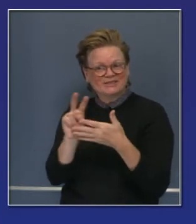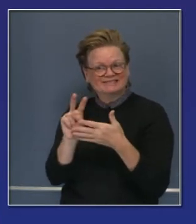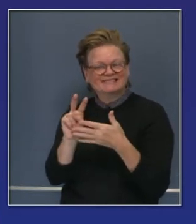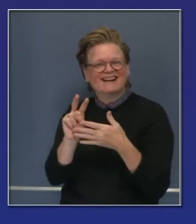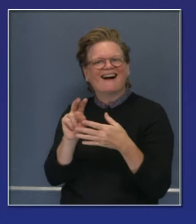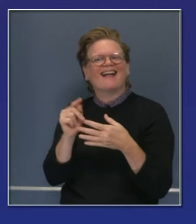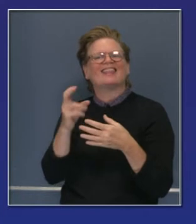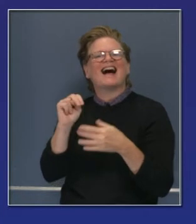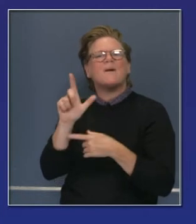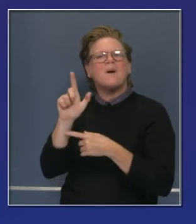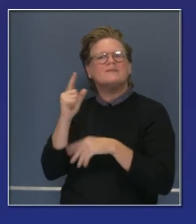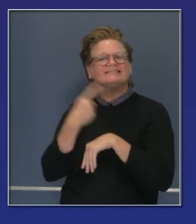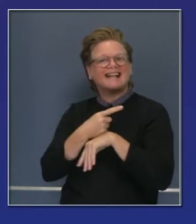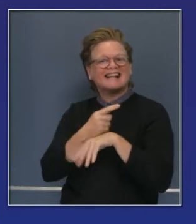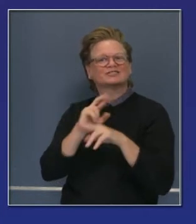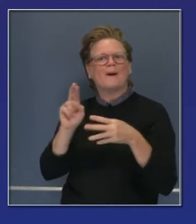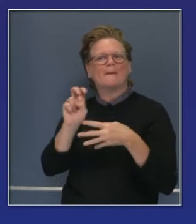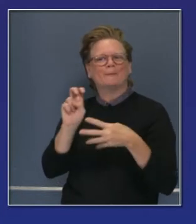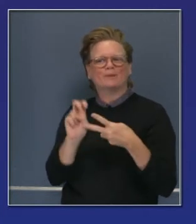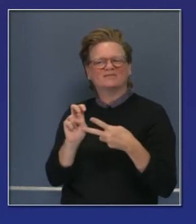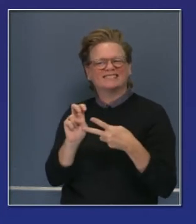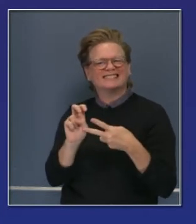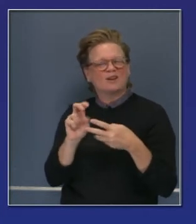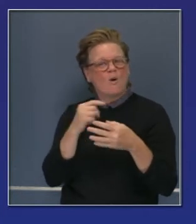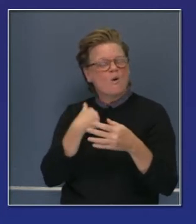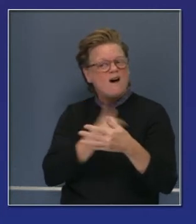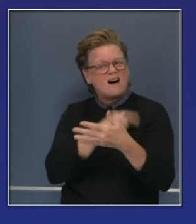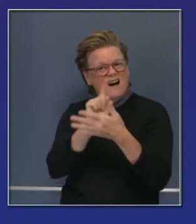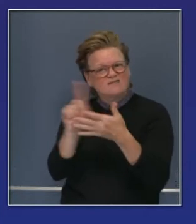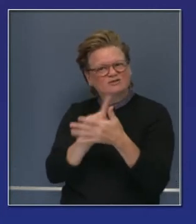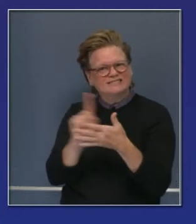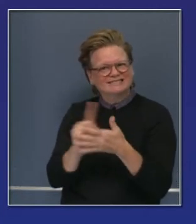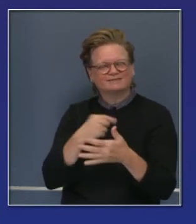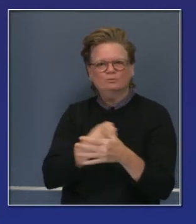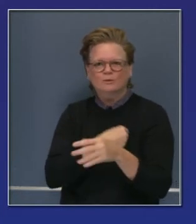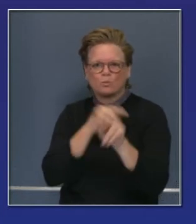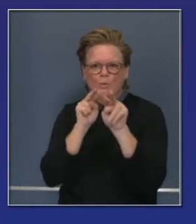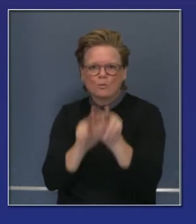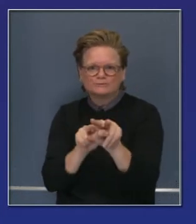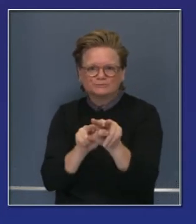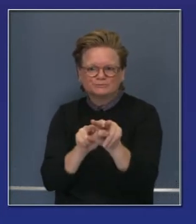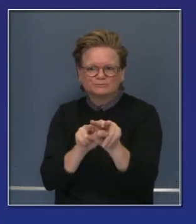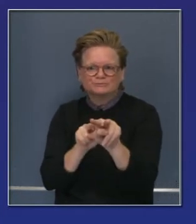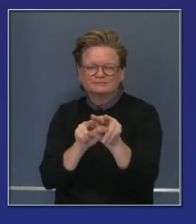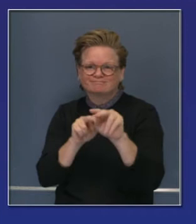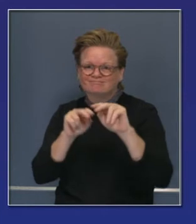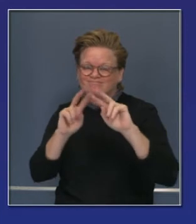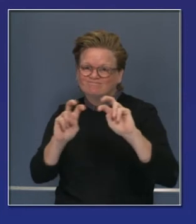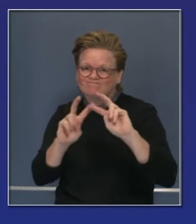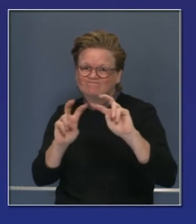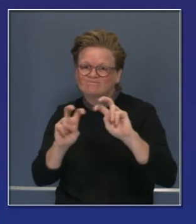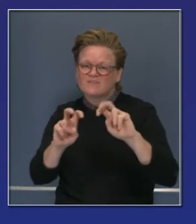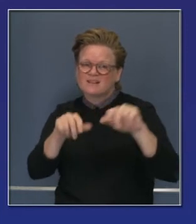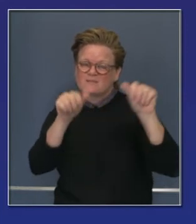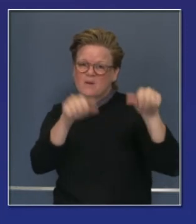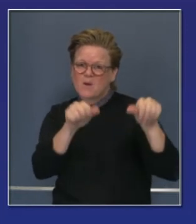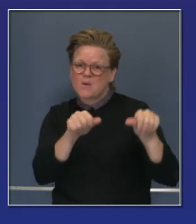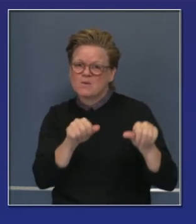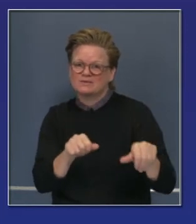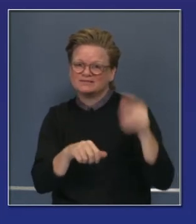necesario, aparte del reconocimiento de que cada semana seguiremos evaluando, actualizando información, la